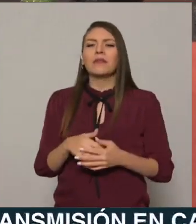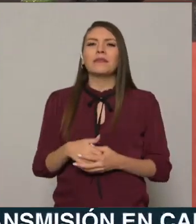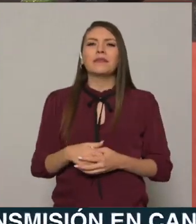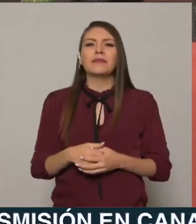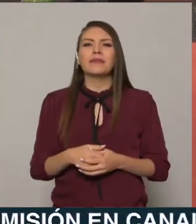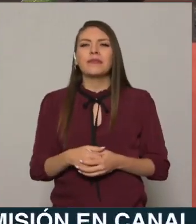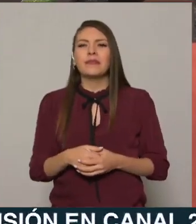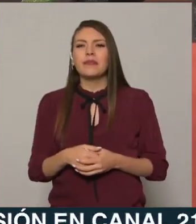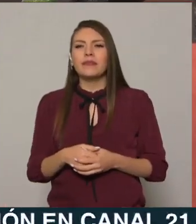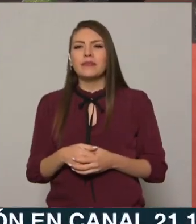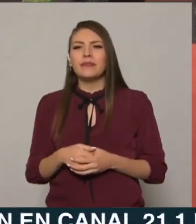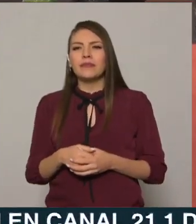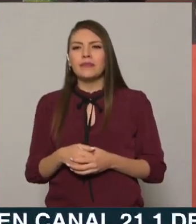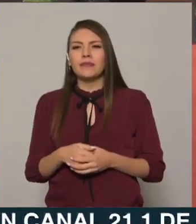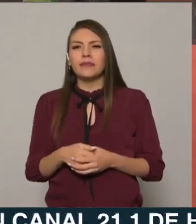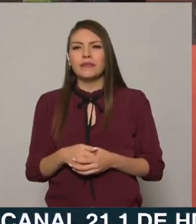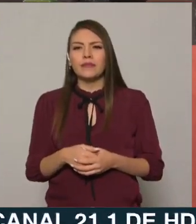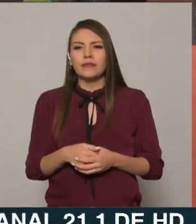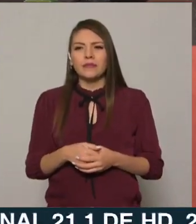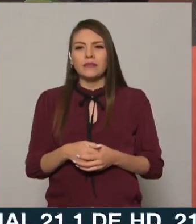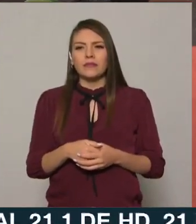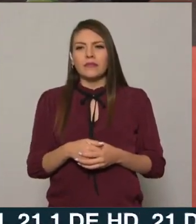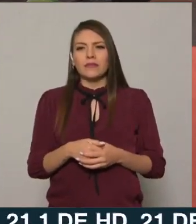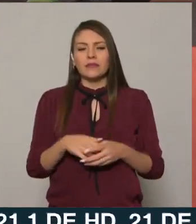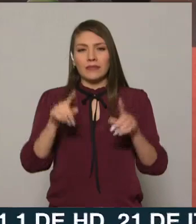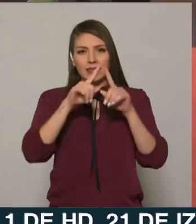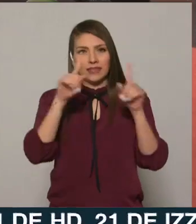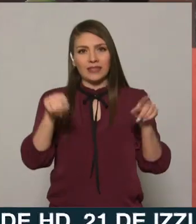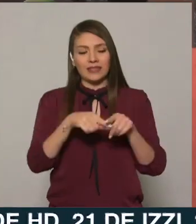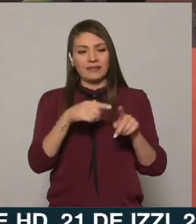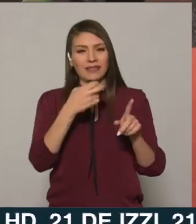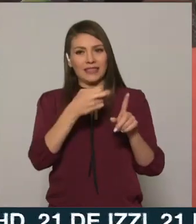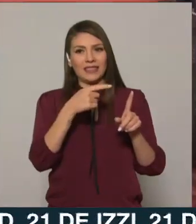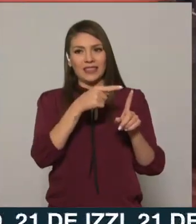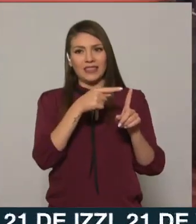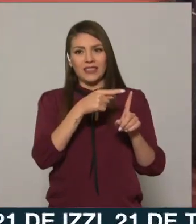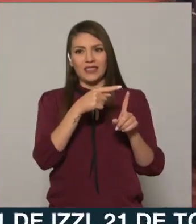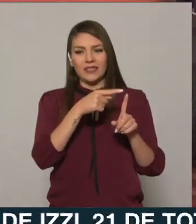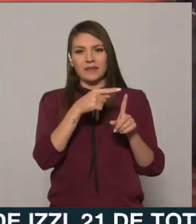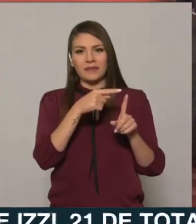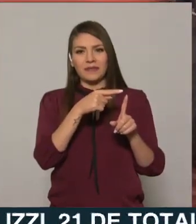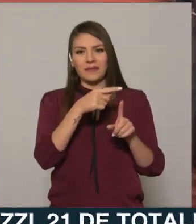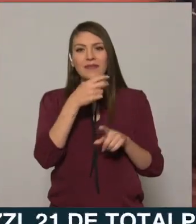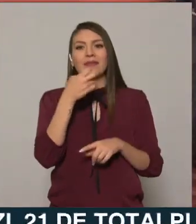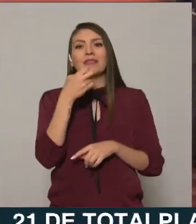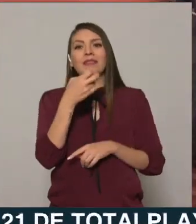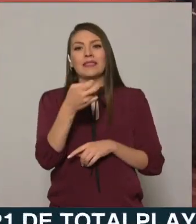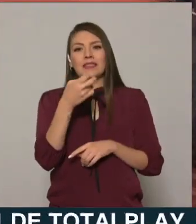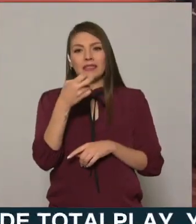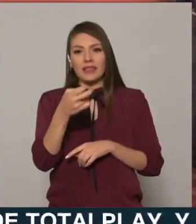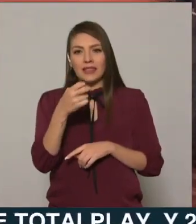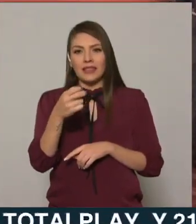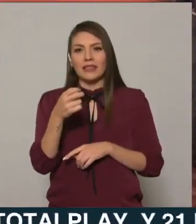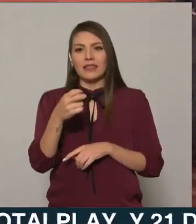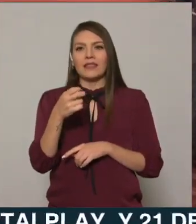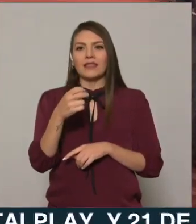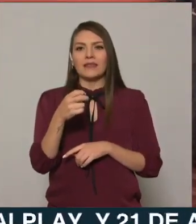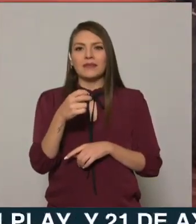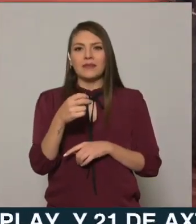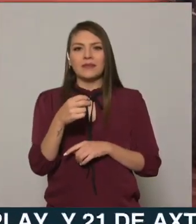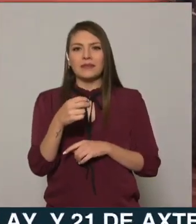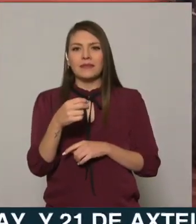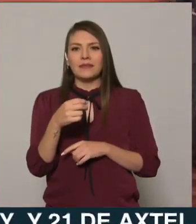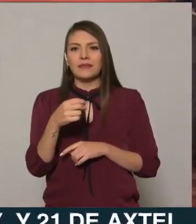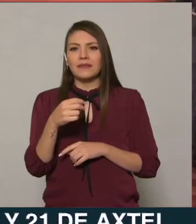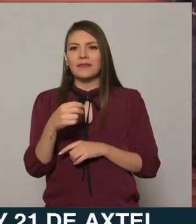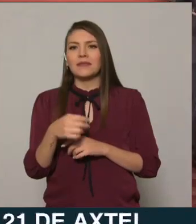el? Trapo Gumaro es el trapo con ojos de corcholata. A ver, vamos a Ese es el trapo Gumaro. Este es trapo Gumaro. Ay, ya se me cayó un